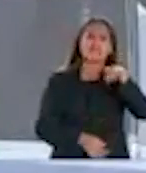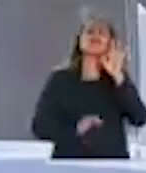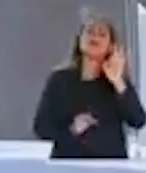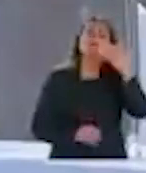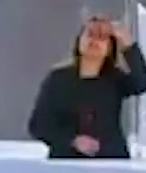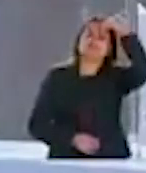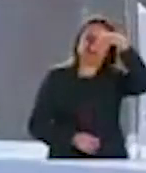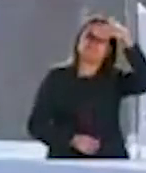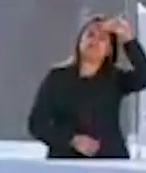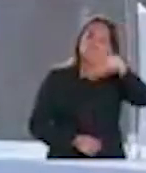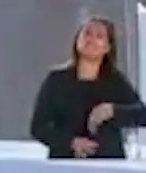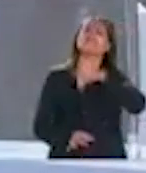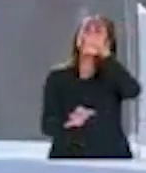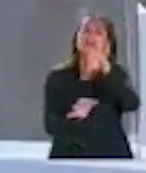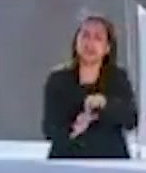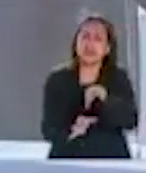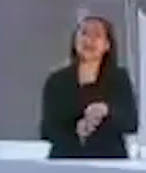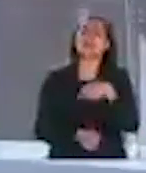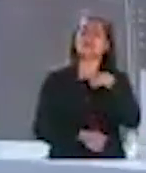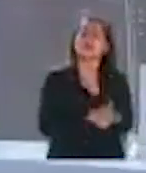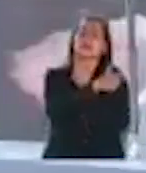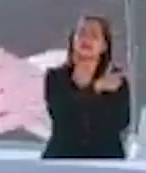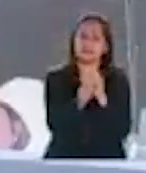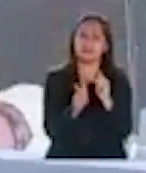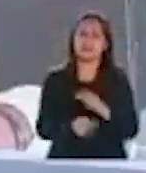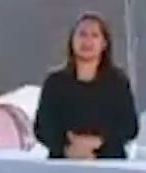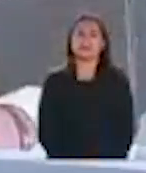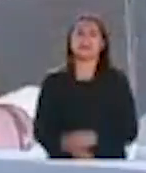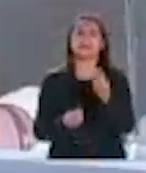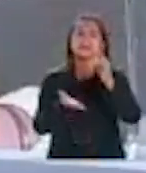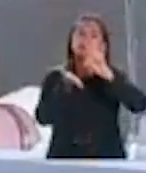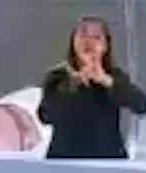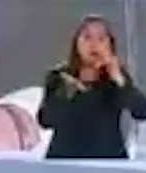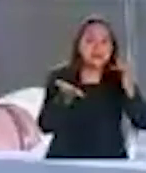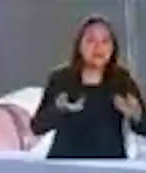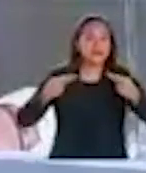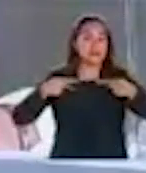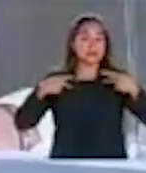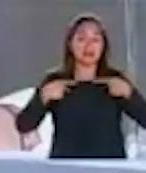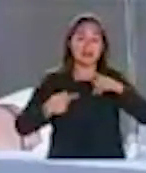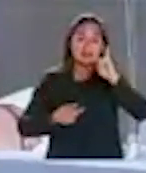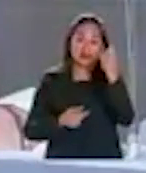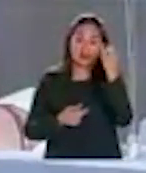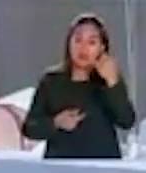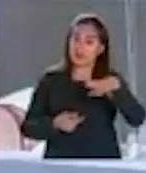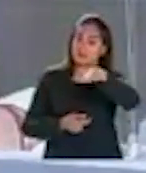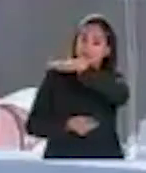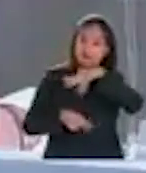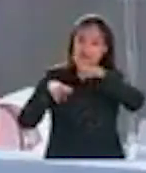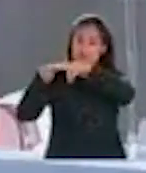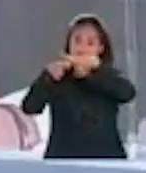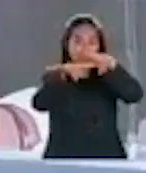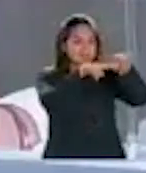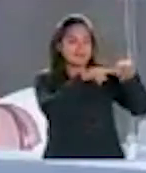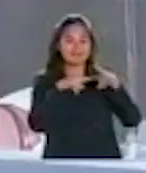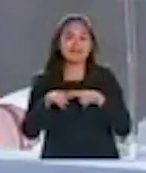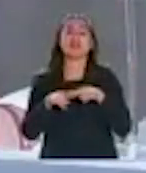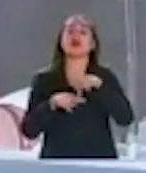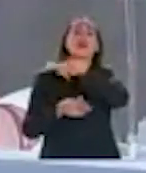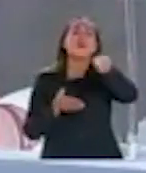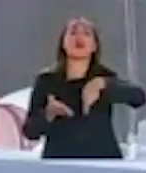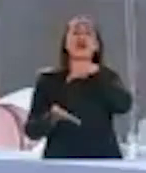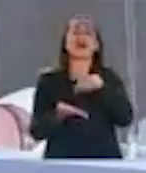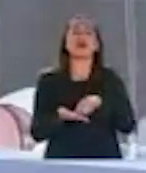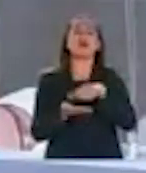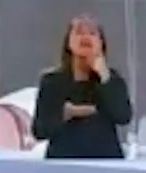luego un voto libre muchas gracias a todas las y los ciudadanos de tijuana que nos acompañaron aquí en el gimnasio de los